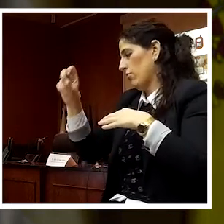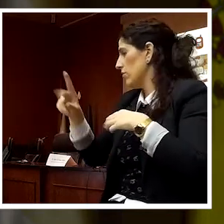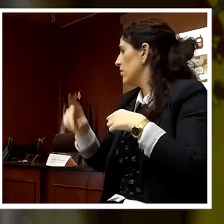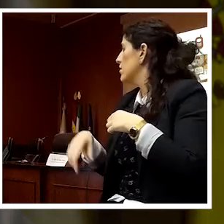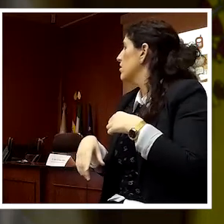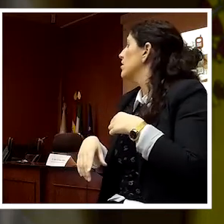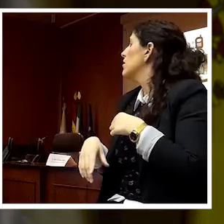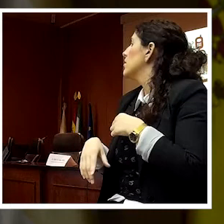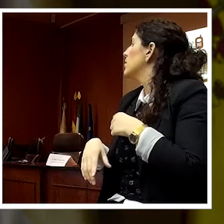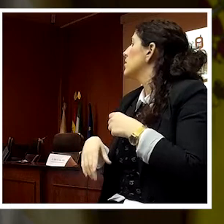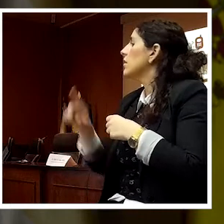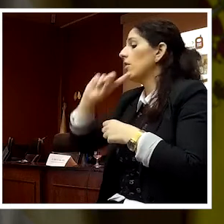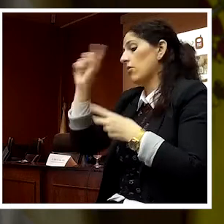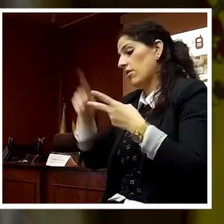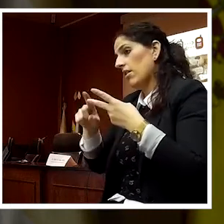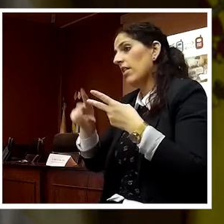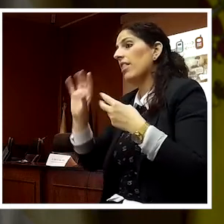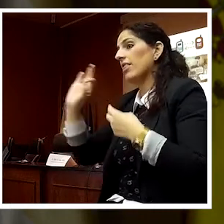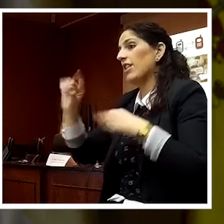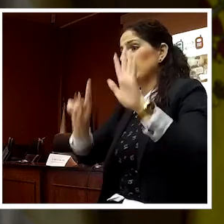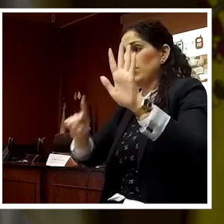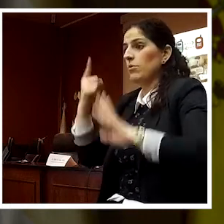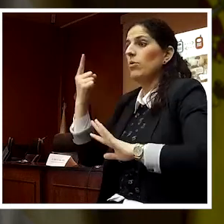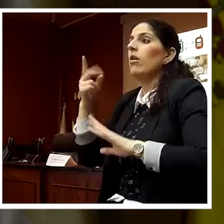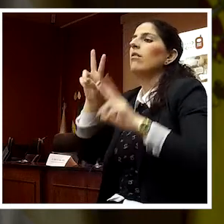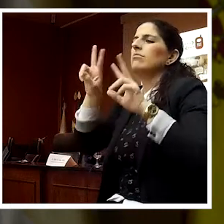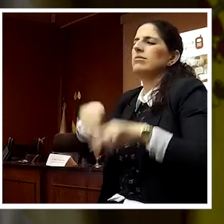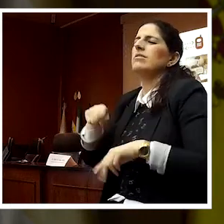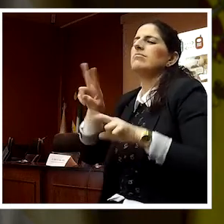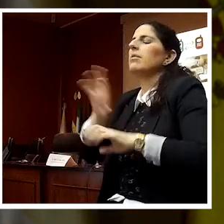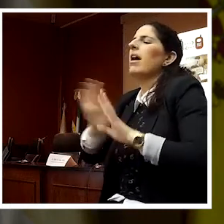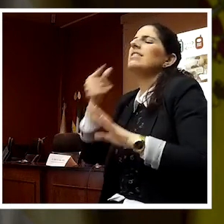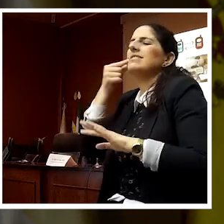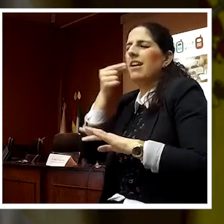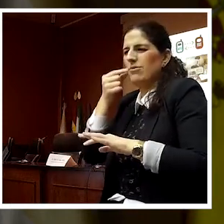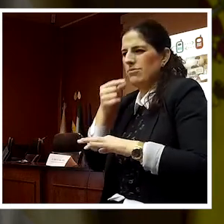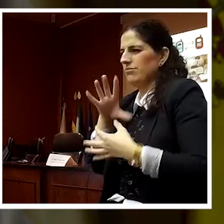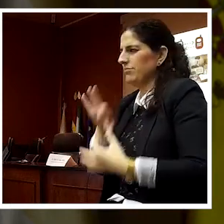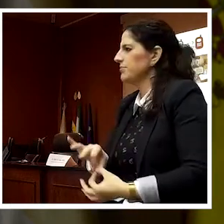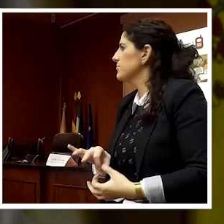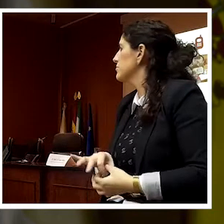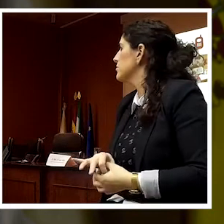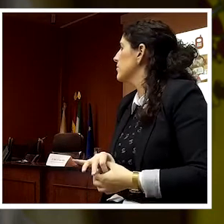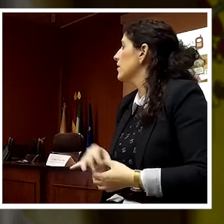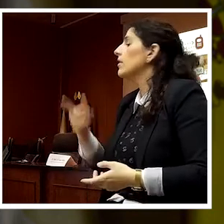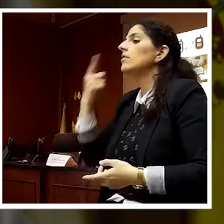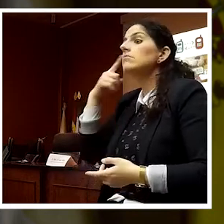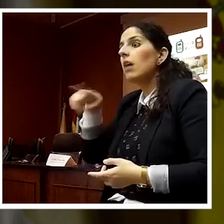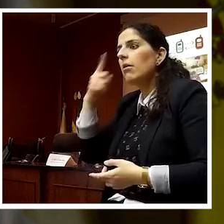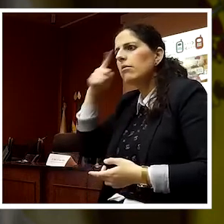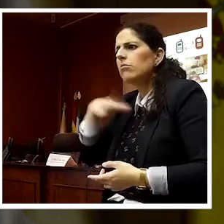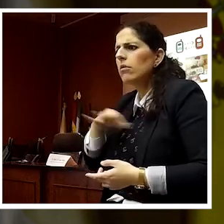incidencia, los tráficos. Pero si la llamada es sanitaria, por ejemplo, una sospecha de